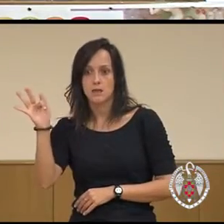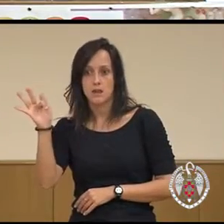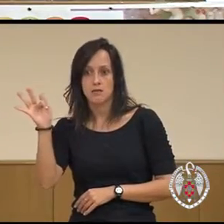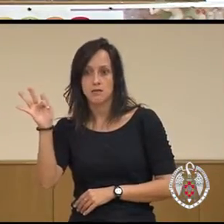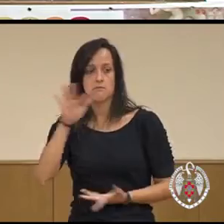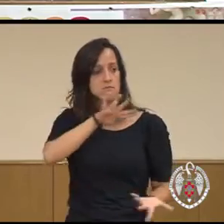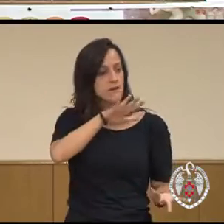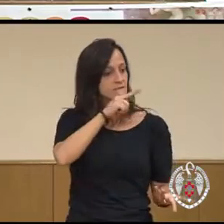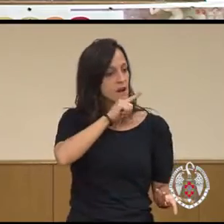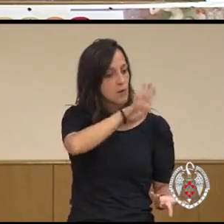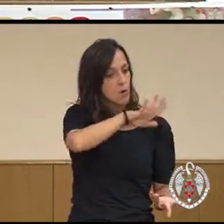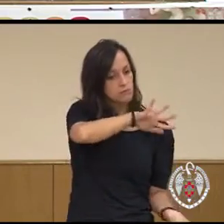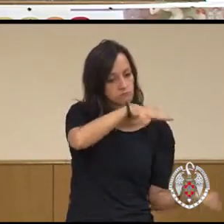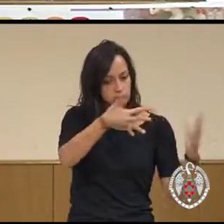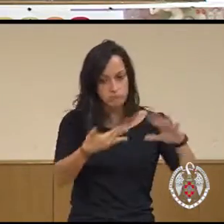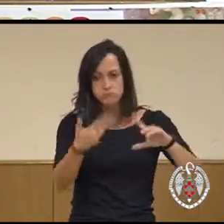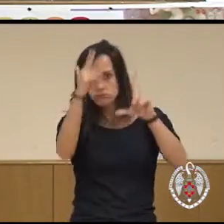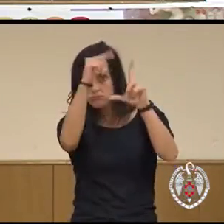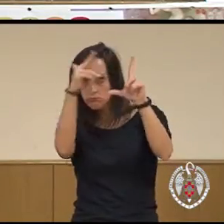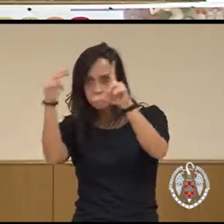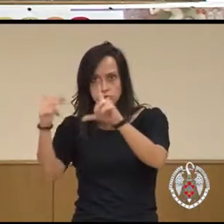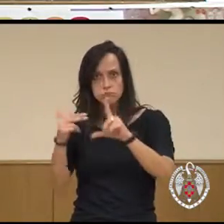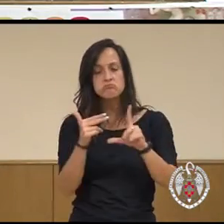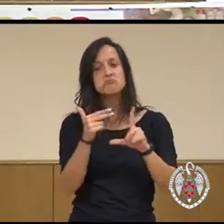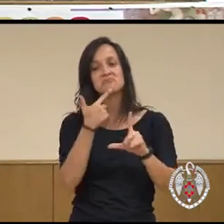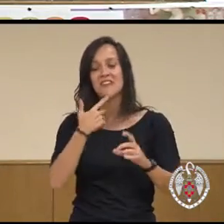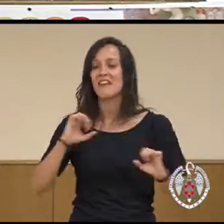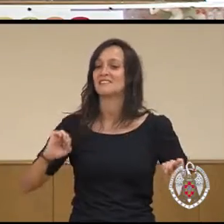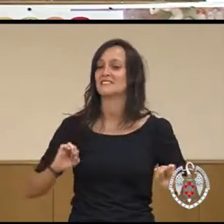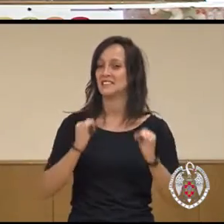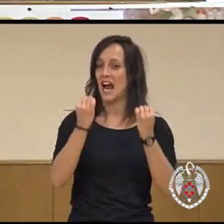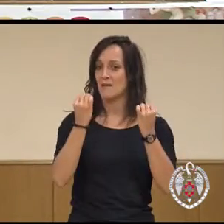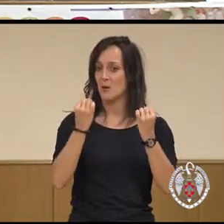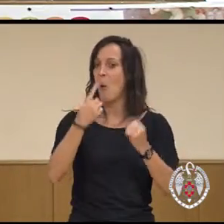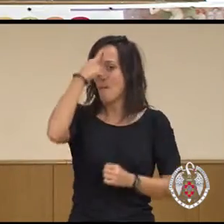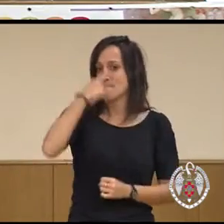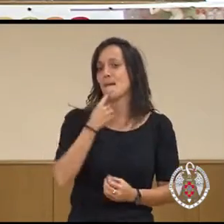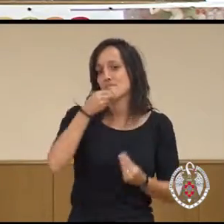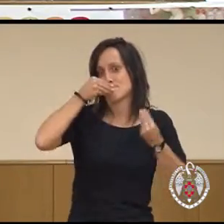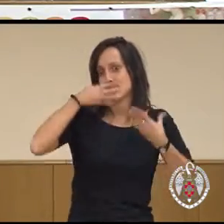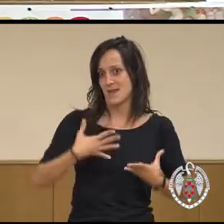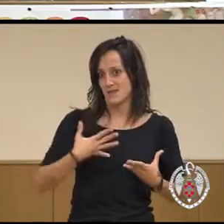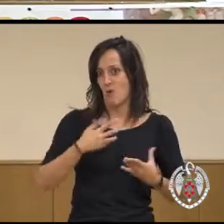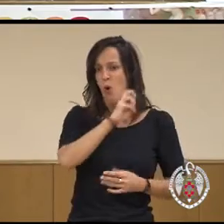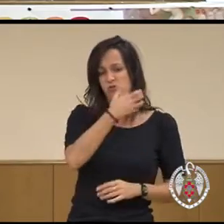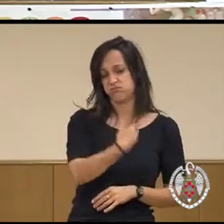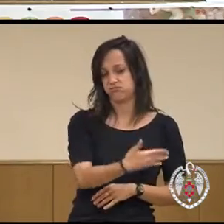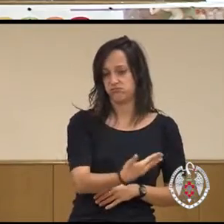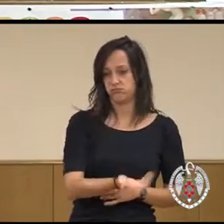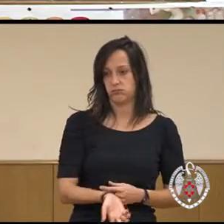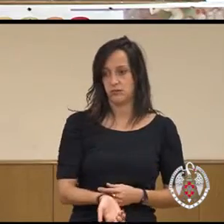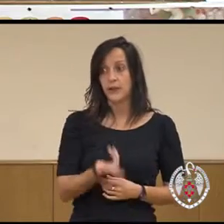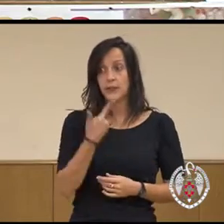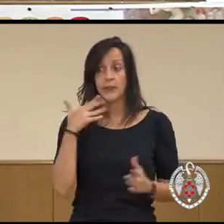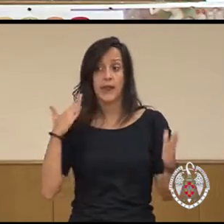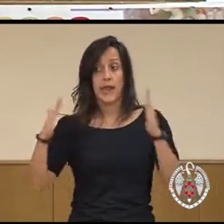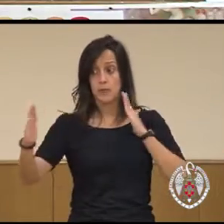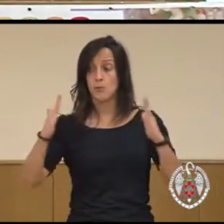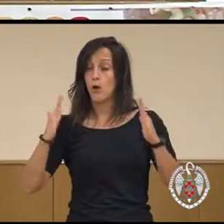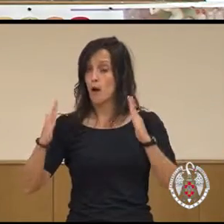salva muy singularmente a Felipe IV. La vida de Felipe IV es un buen medio para entender su época, desde luego, y muy